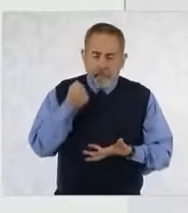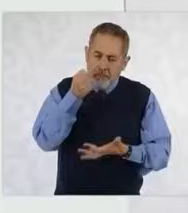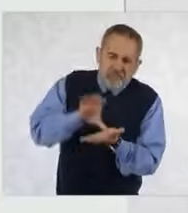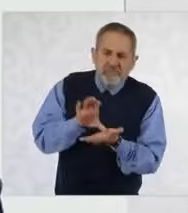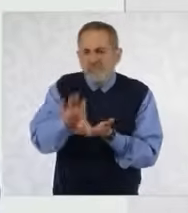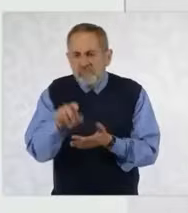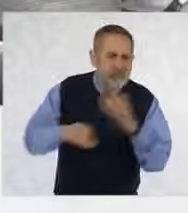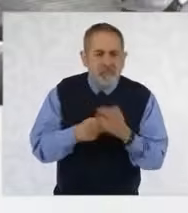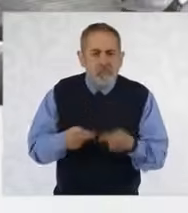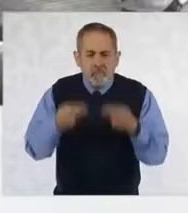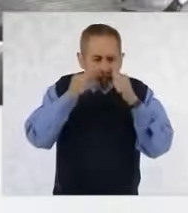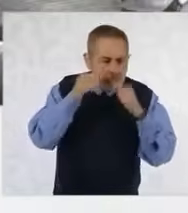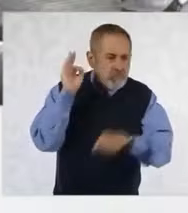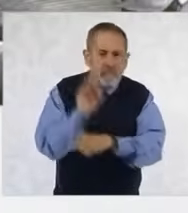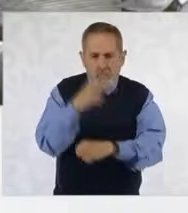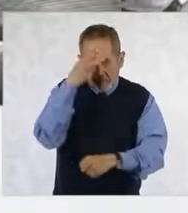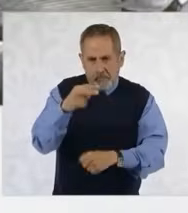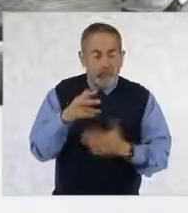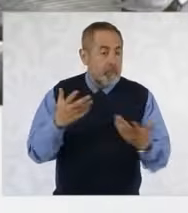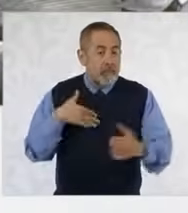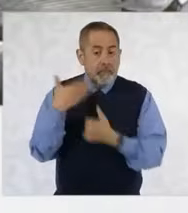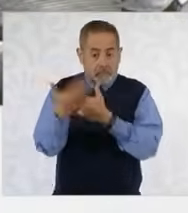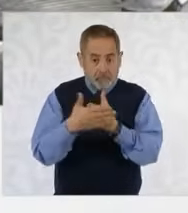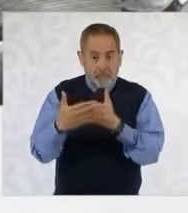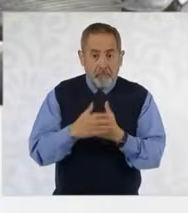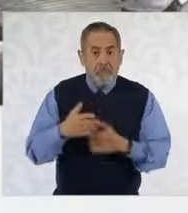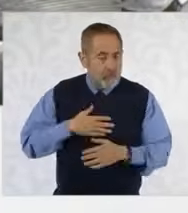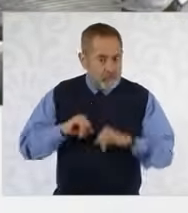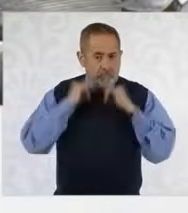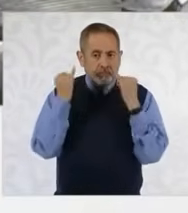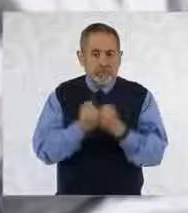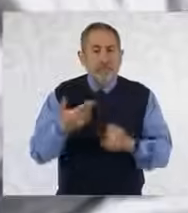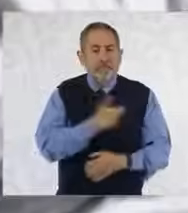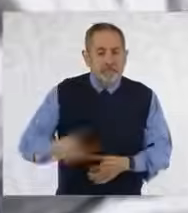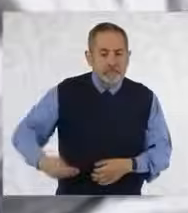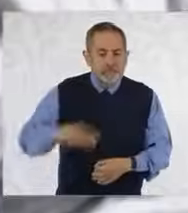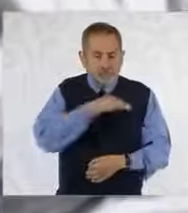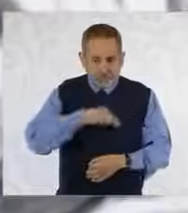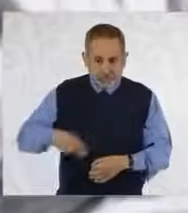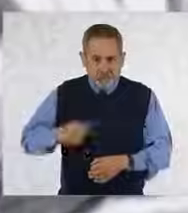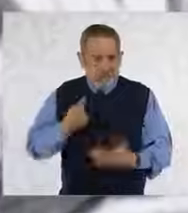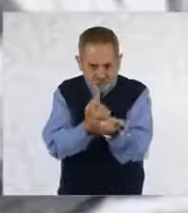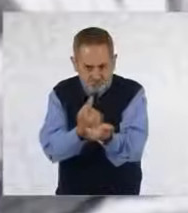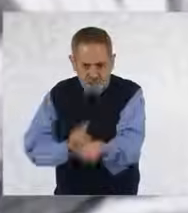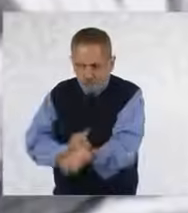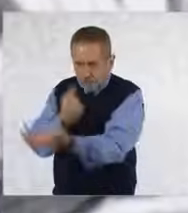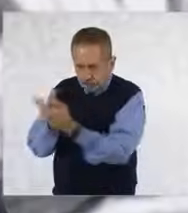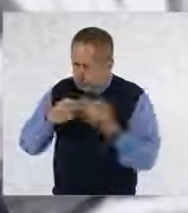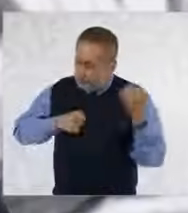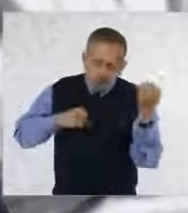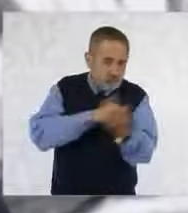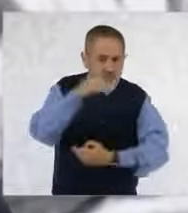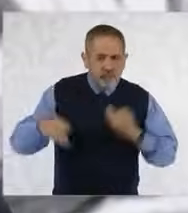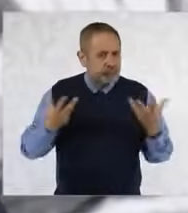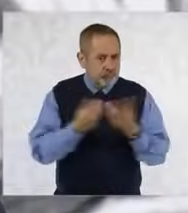todos lados. Es más, yo pienso reunirme con todos los presidentes municipales, sea por regiones o por y presidentas, todos